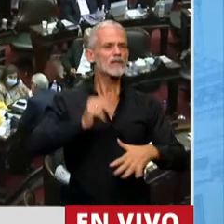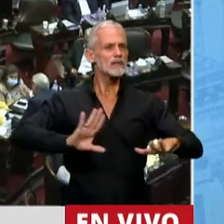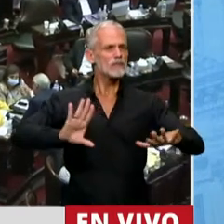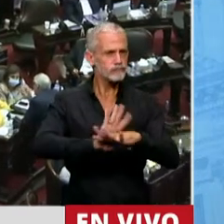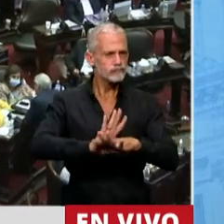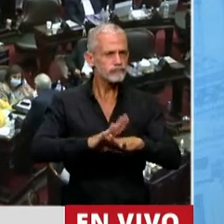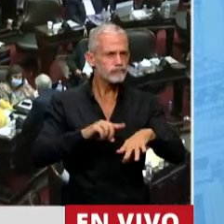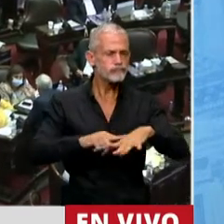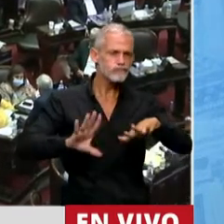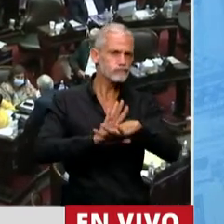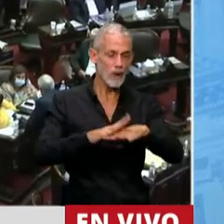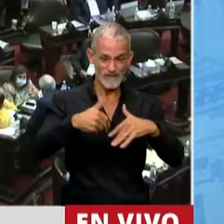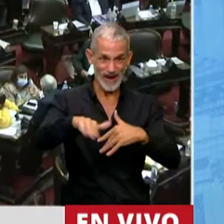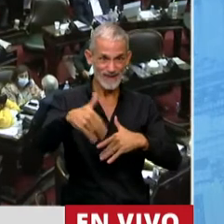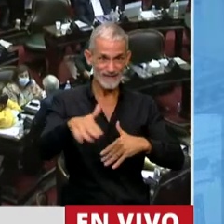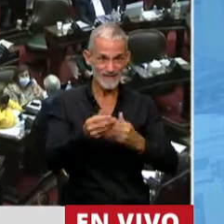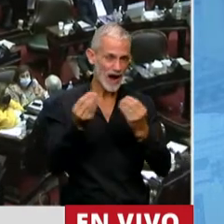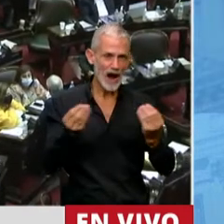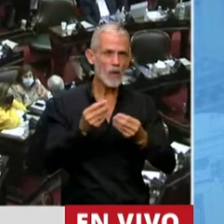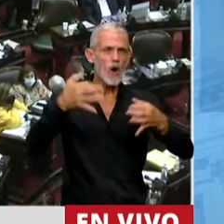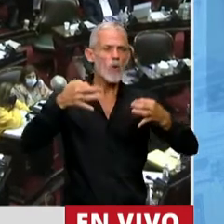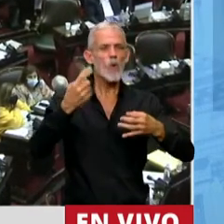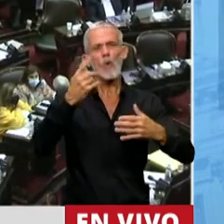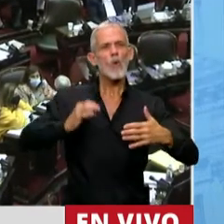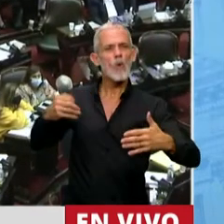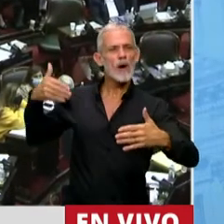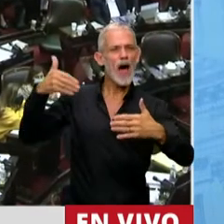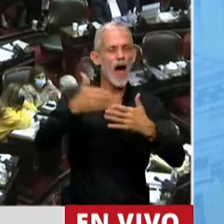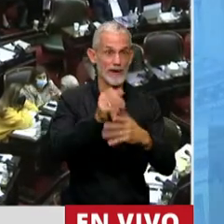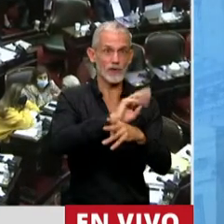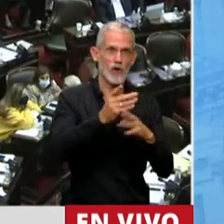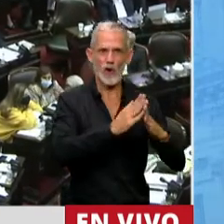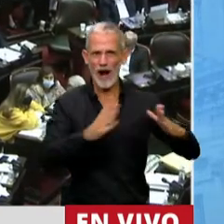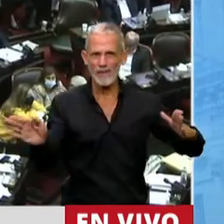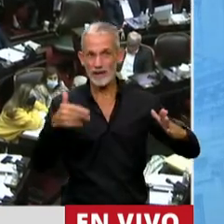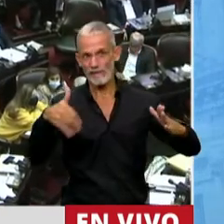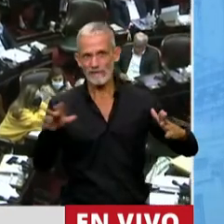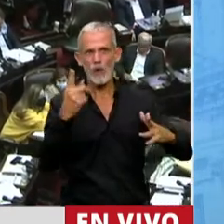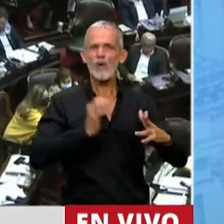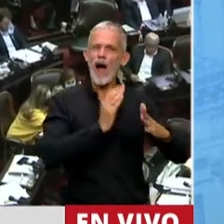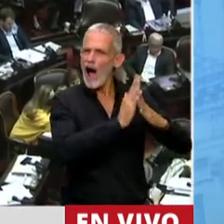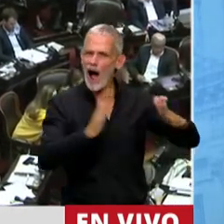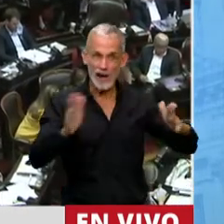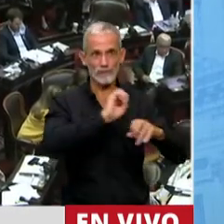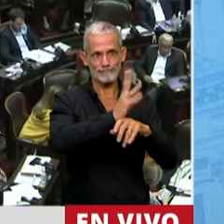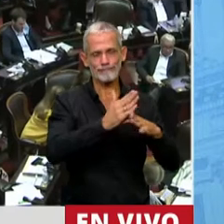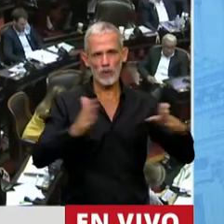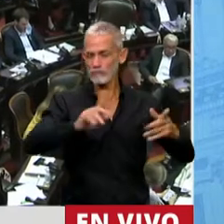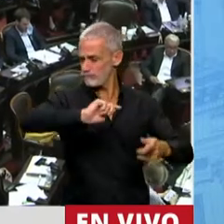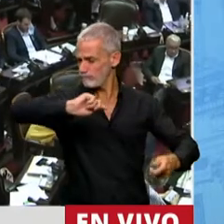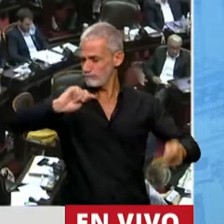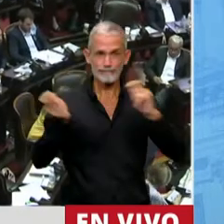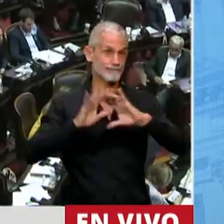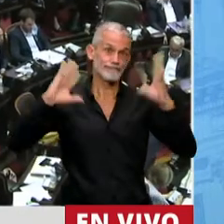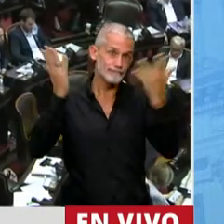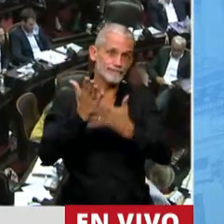pertinente. Estamos próximos a cumplir un año de la pandemia, un año en el que todo cambió a